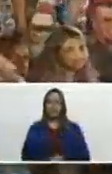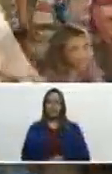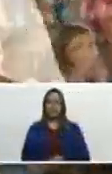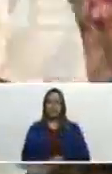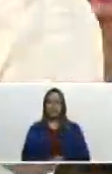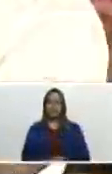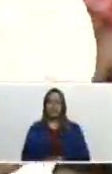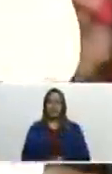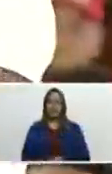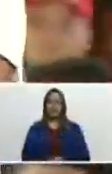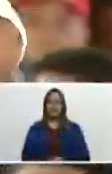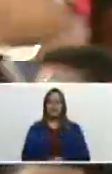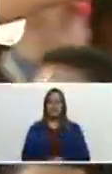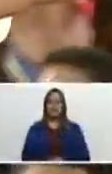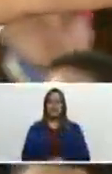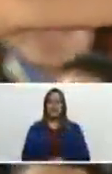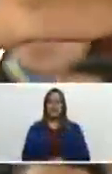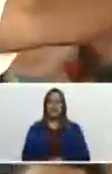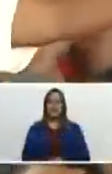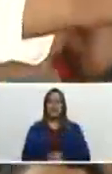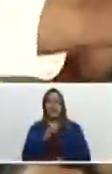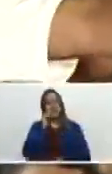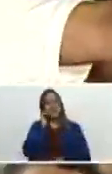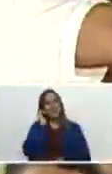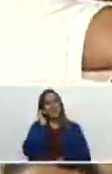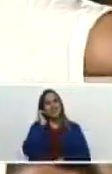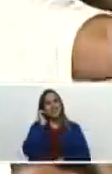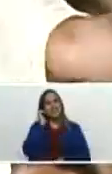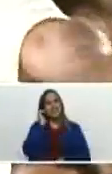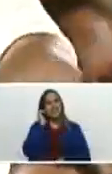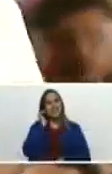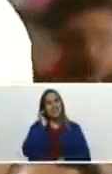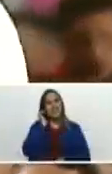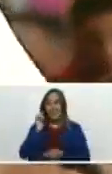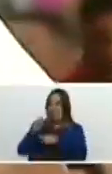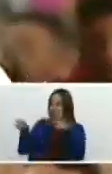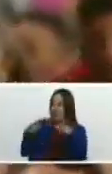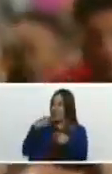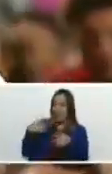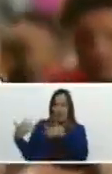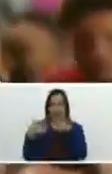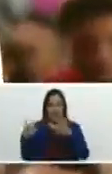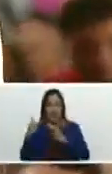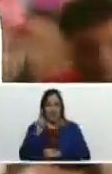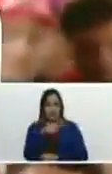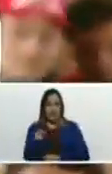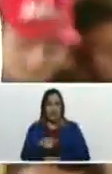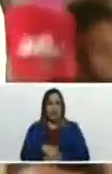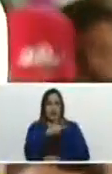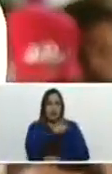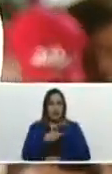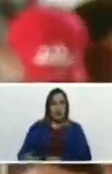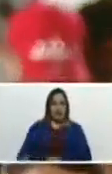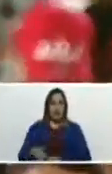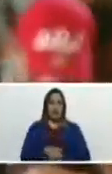Vamos, vamos. Está una guantú que le gusta la pelea, la guantú, ¿eh? Presidente.